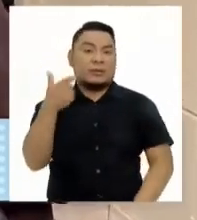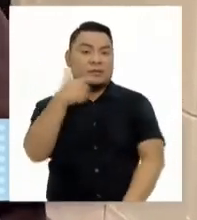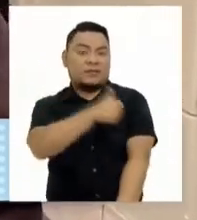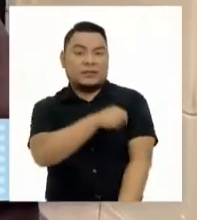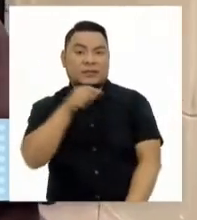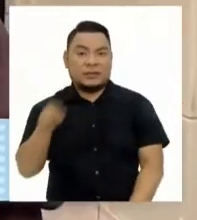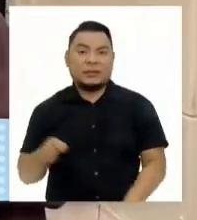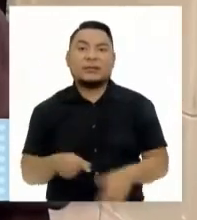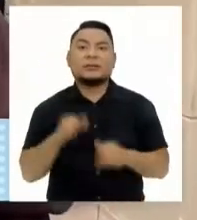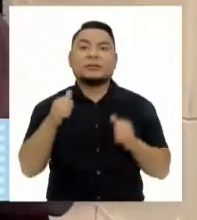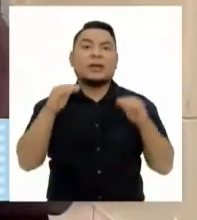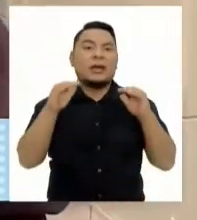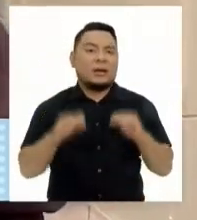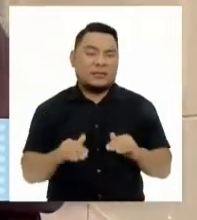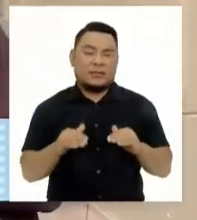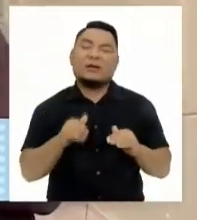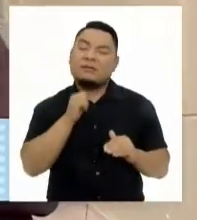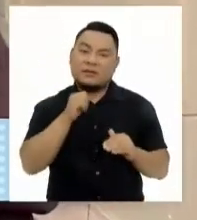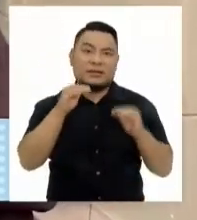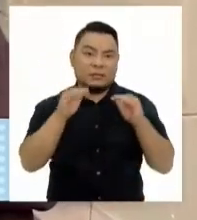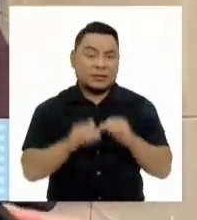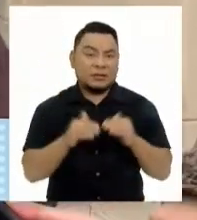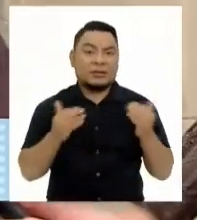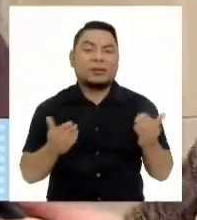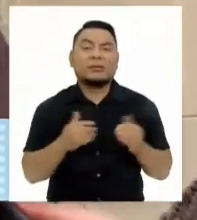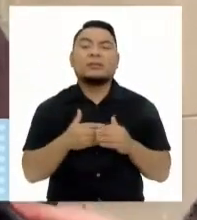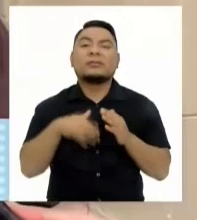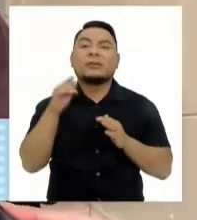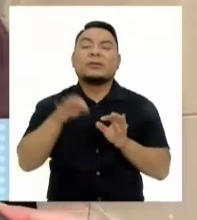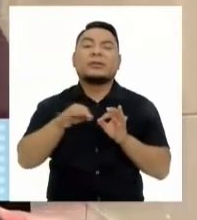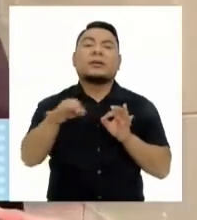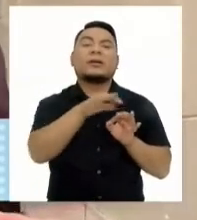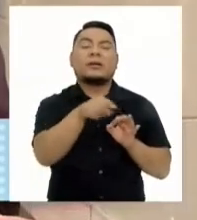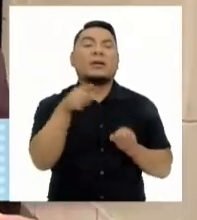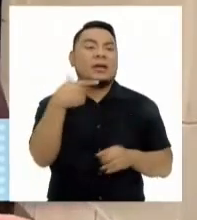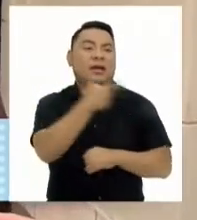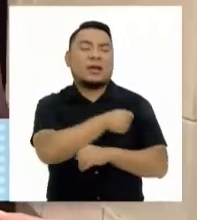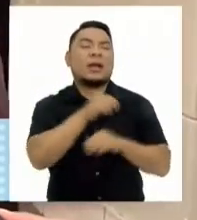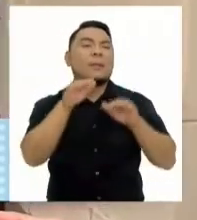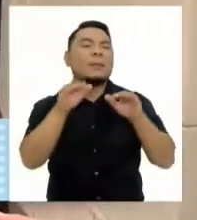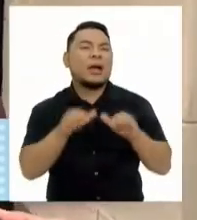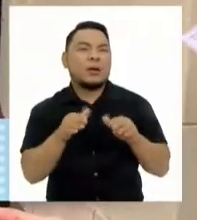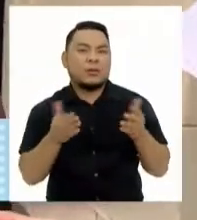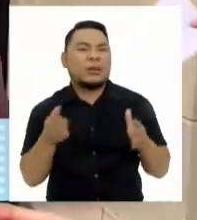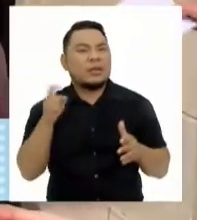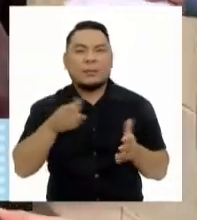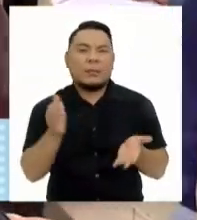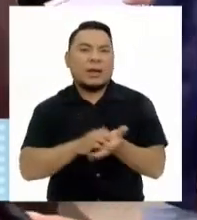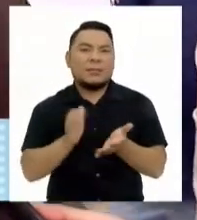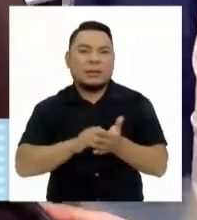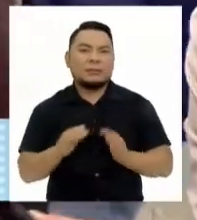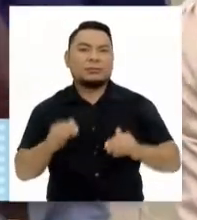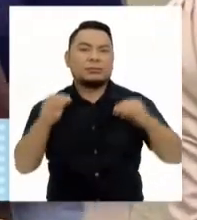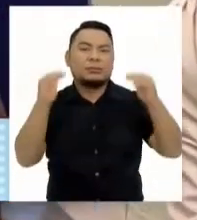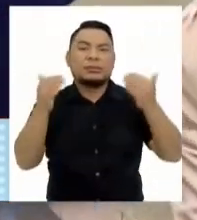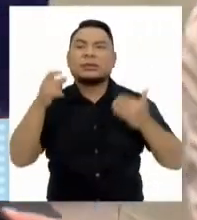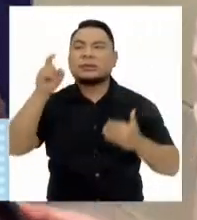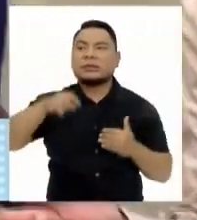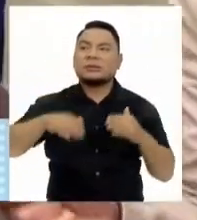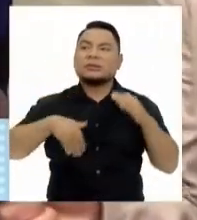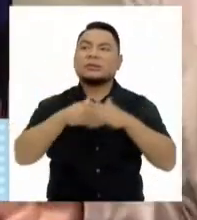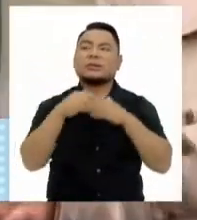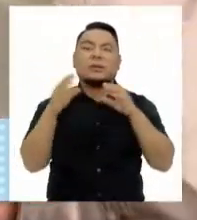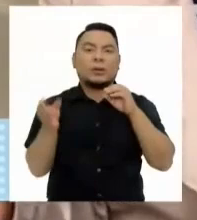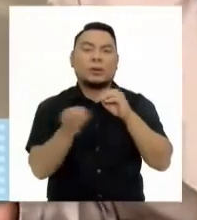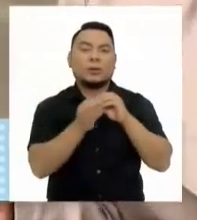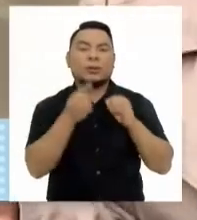vacunación es muy bajo, sobre todo en las regiones, ¿no? Entonces necesitamos llegar,